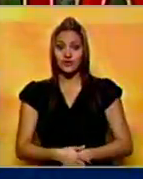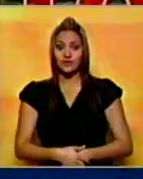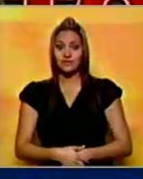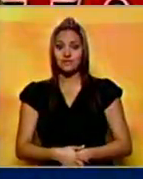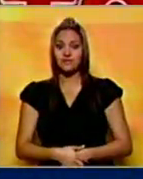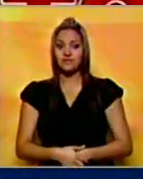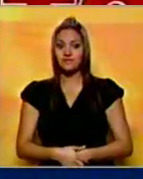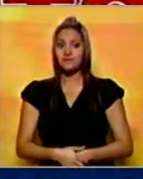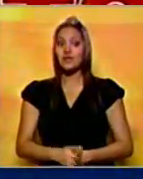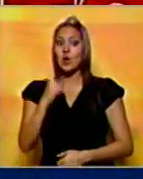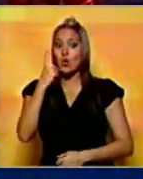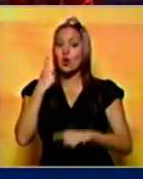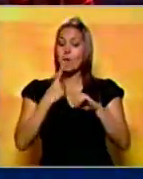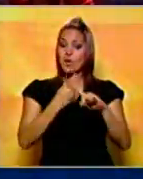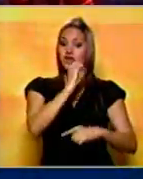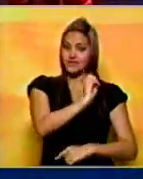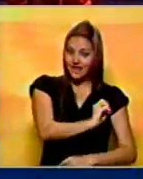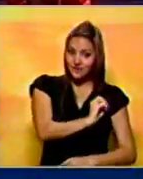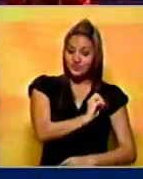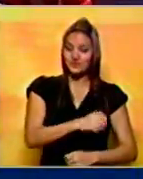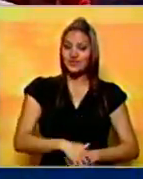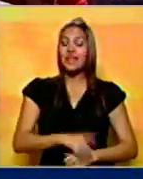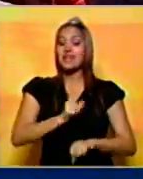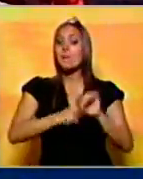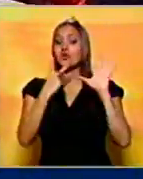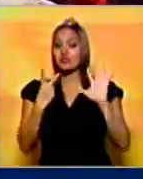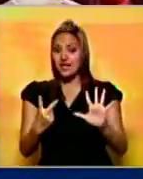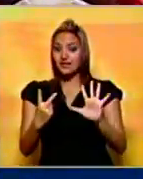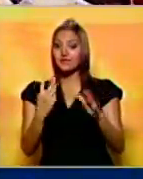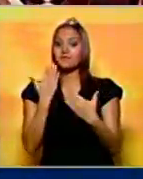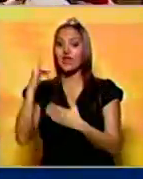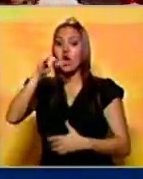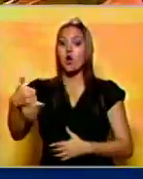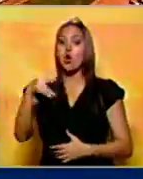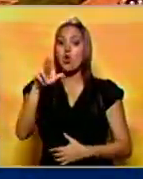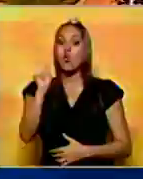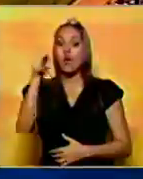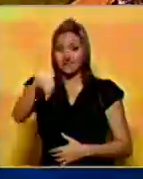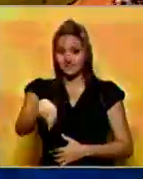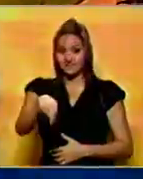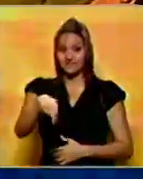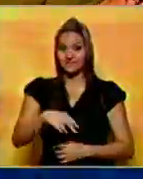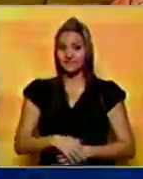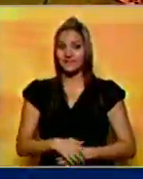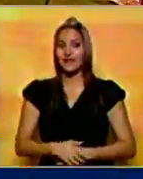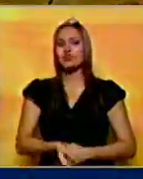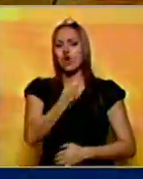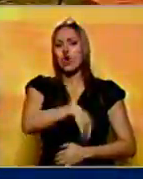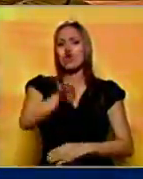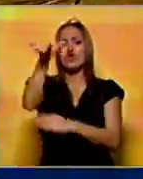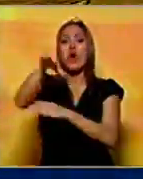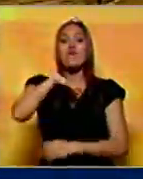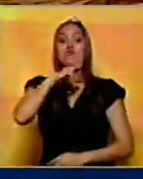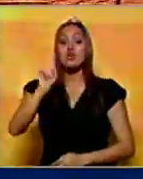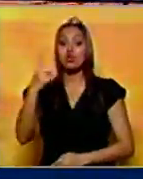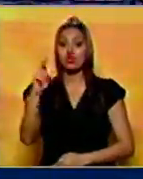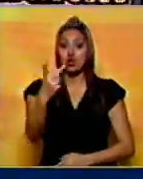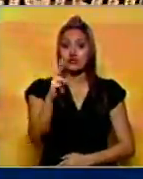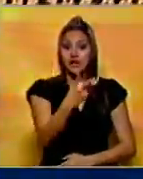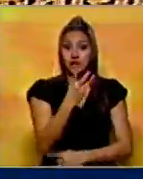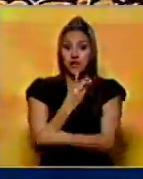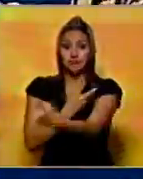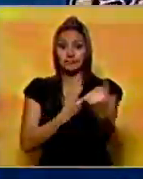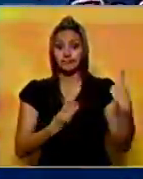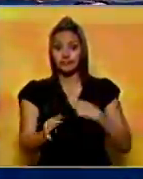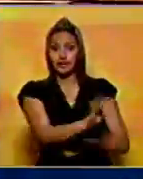equipo de Cardenales una carrera por cero. En el séptimo episodio, Juan Carlos Infante bateó un ron con las bases llenas, gran slam para